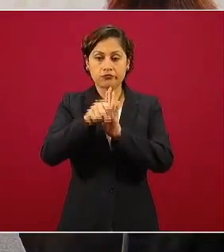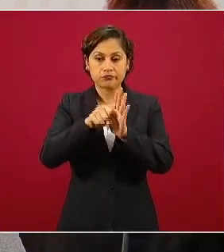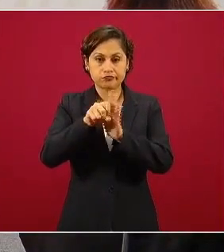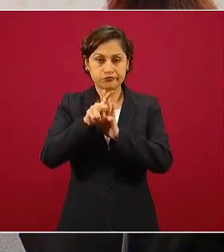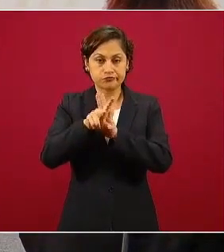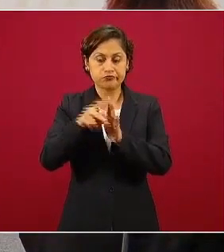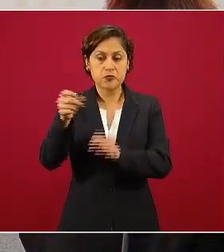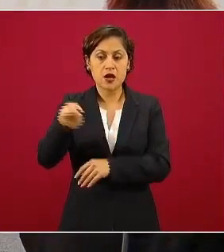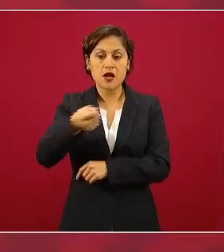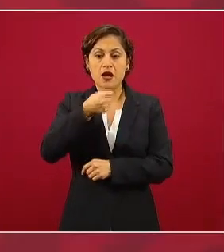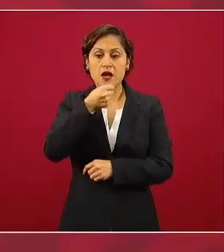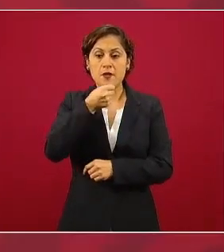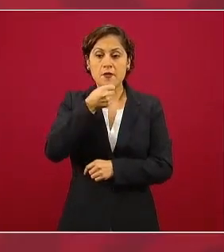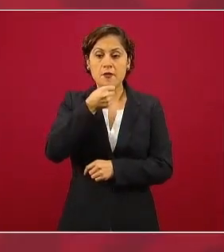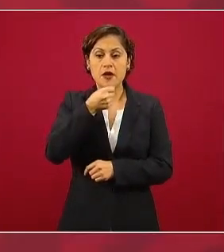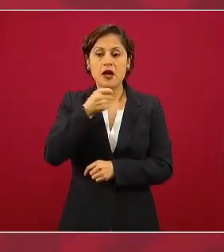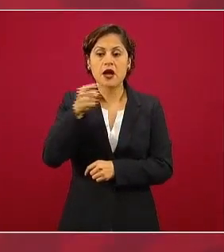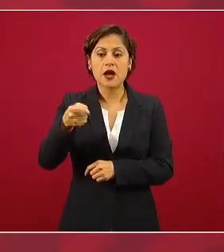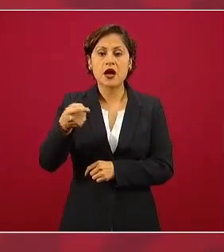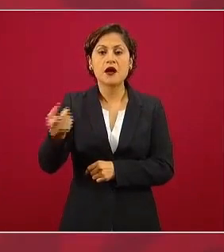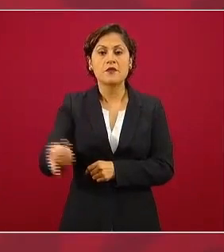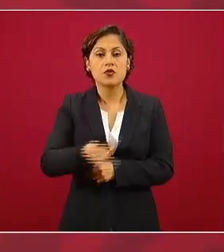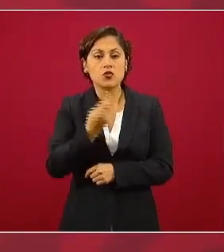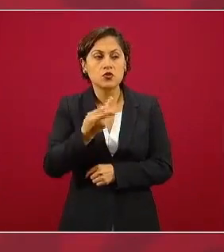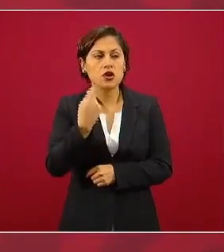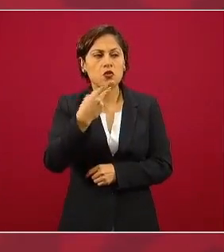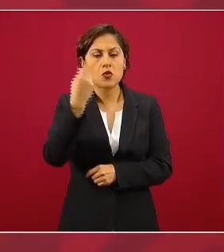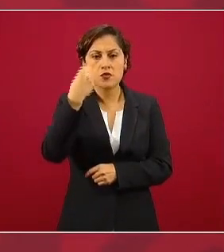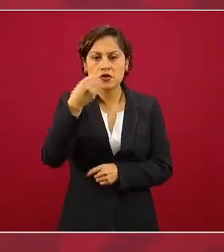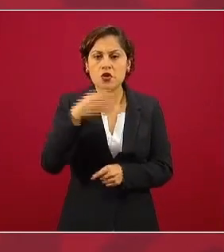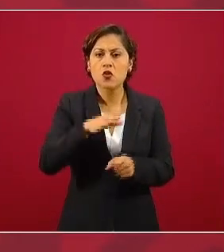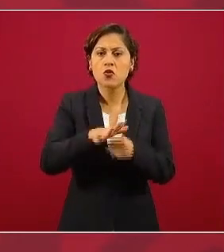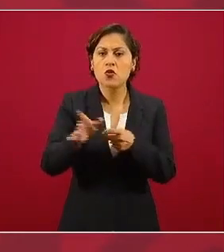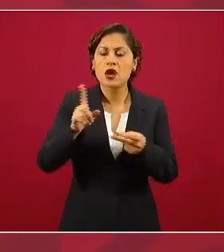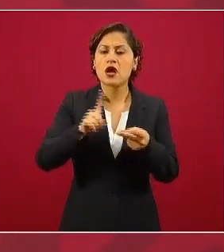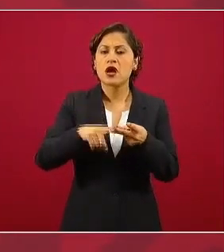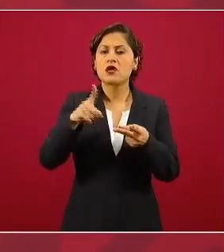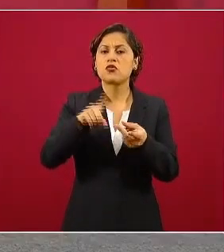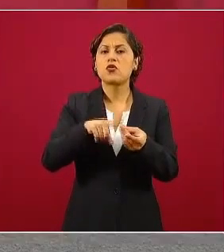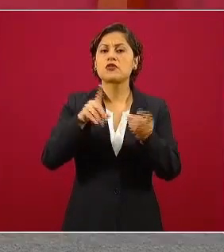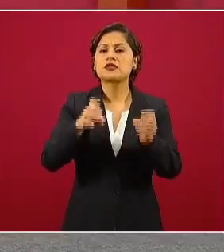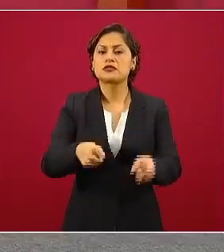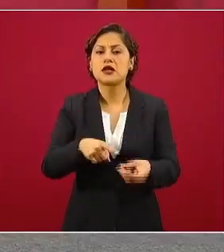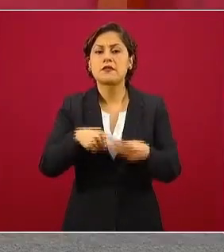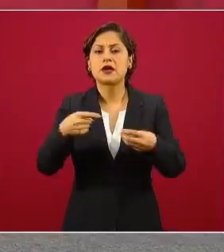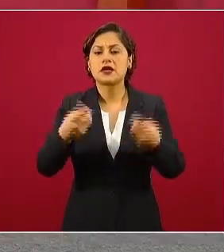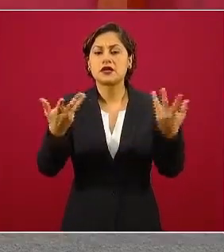y daba yo a conocer mi punto de vista, dónde estaba, qué hacía y eso. Y con eso